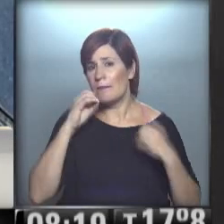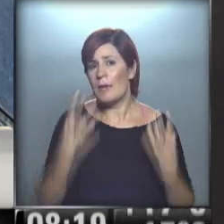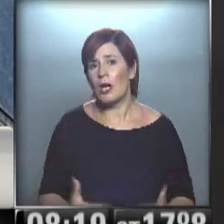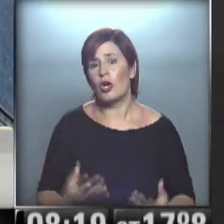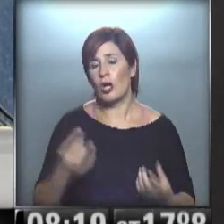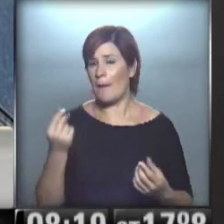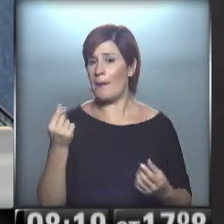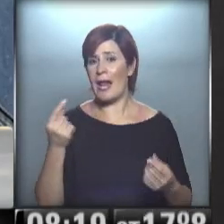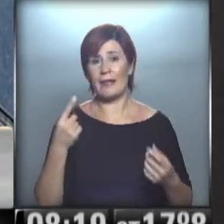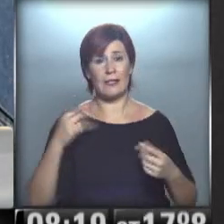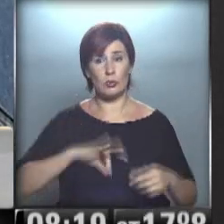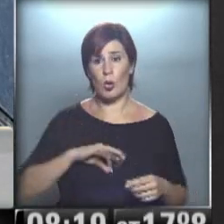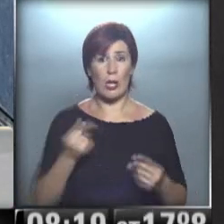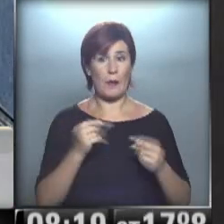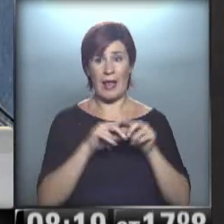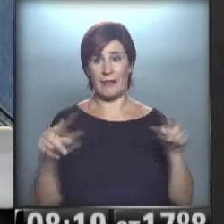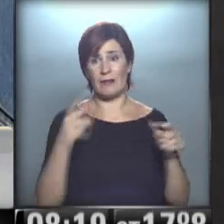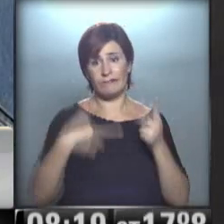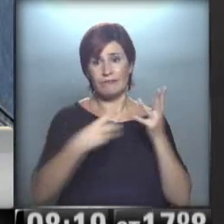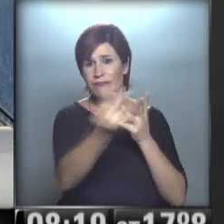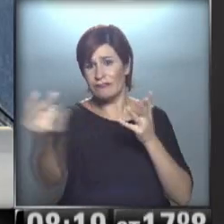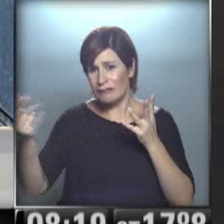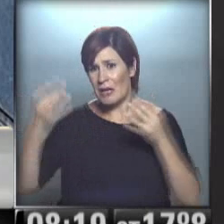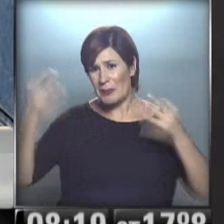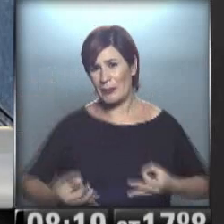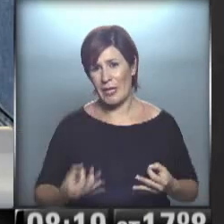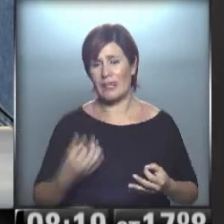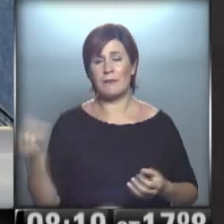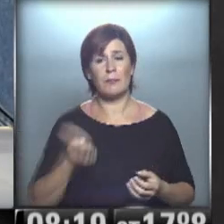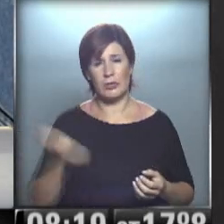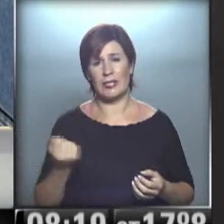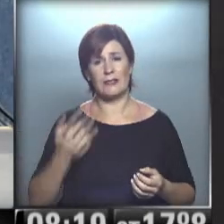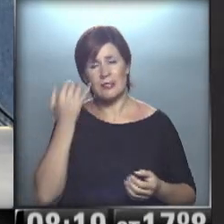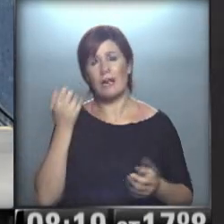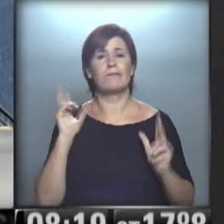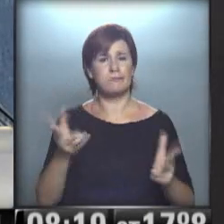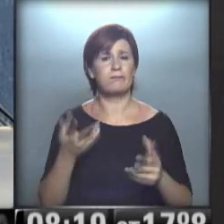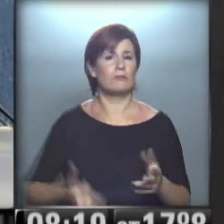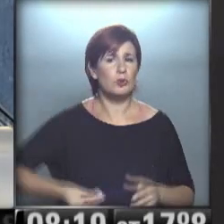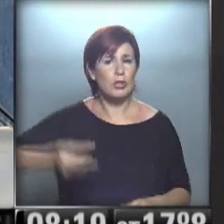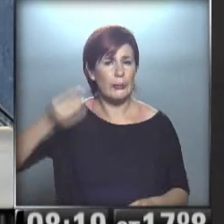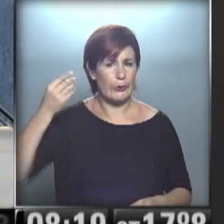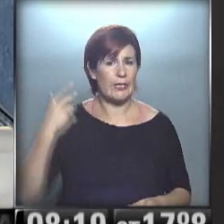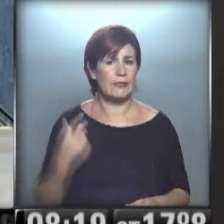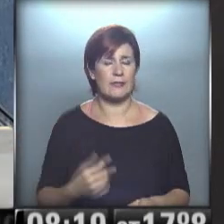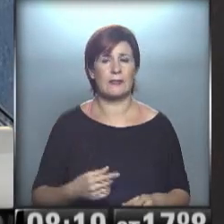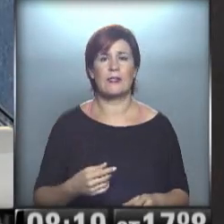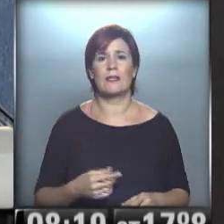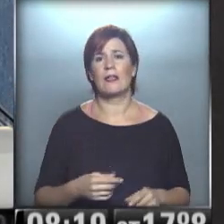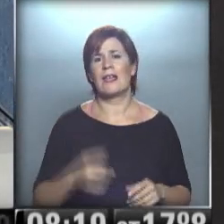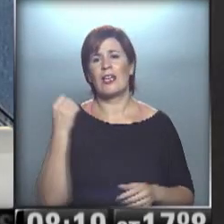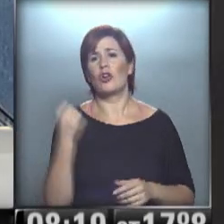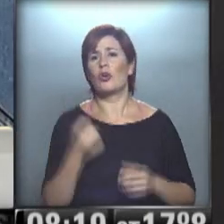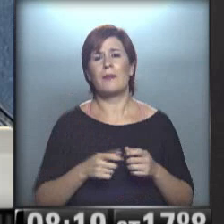sustancial del poder adquisitivo del salario. Esto es muy importante repetirlo, yo lo he repetido muchas veces, pero aquí la tasa de crecimiento de la